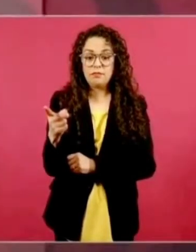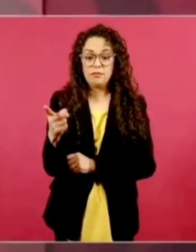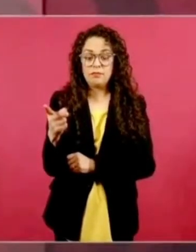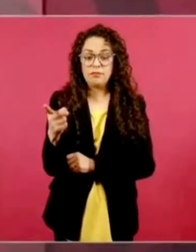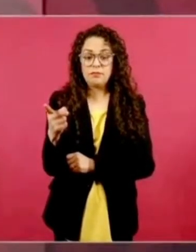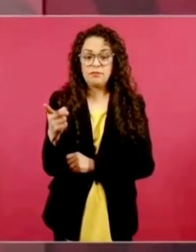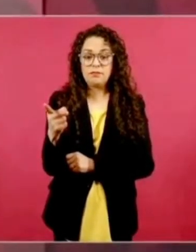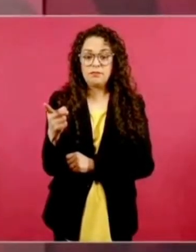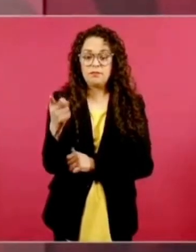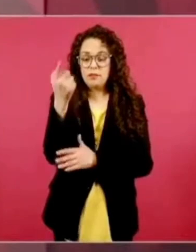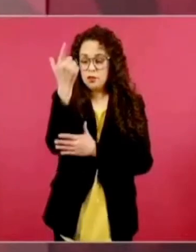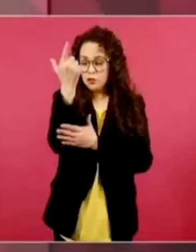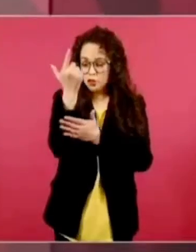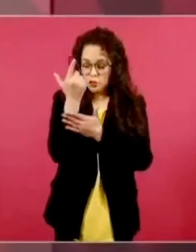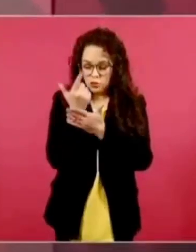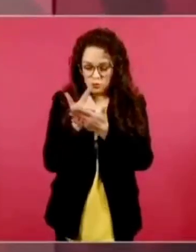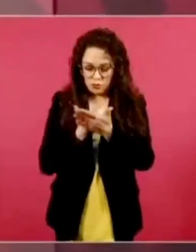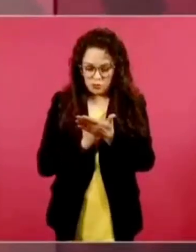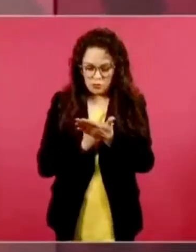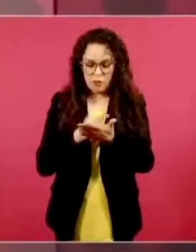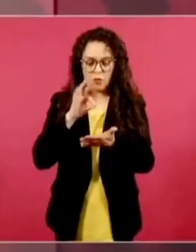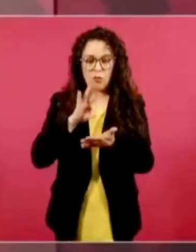0.55%,